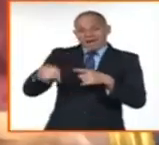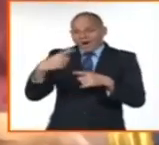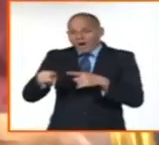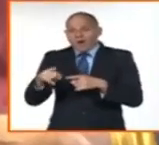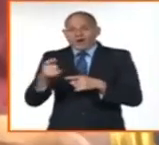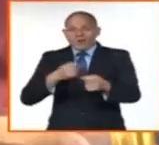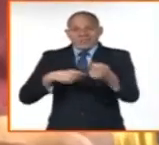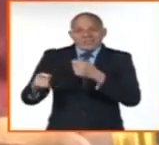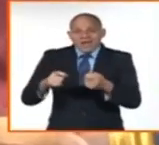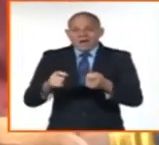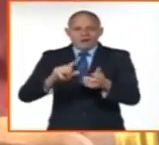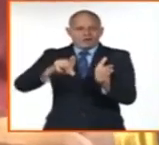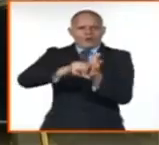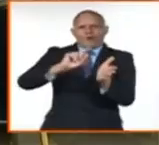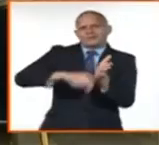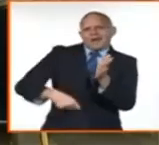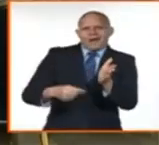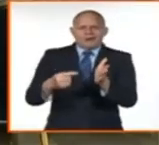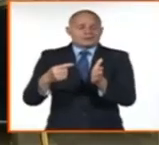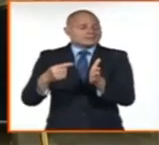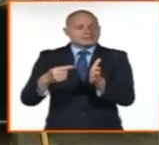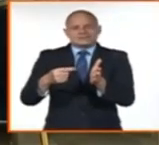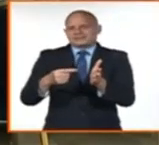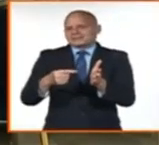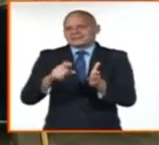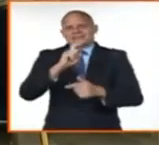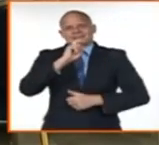desfavorecida. El demócrata Biden había prometido